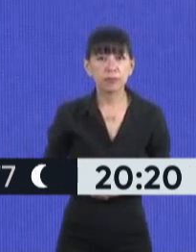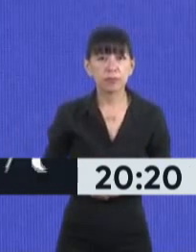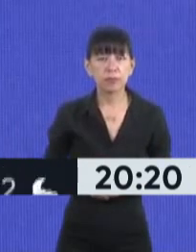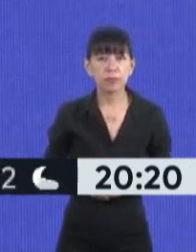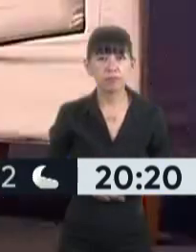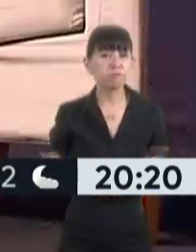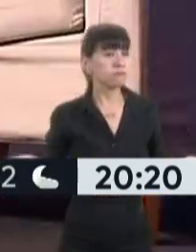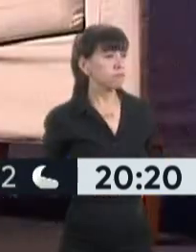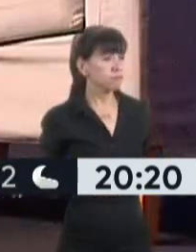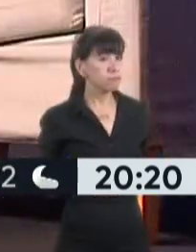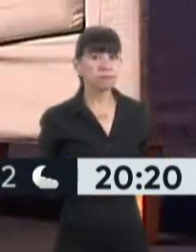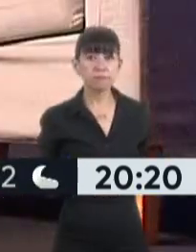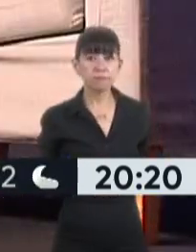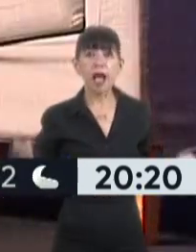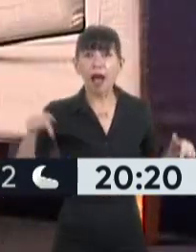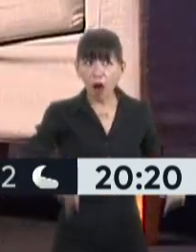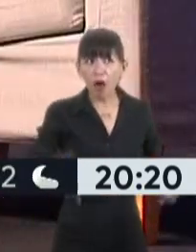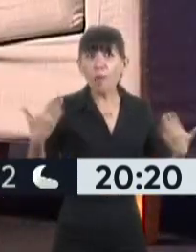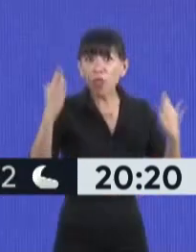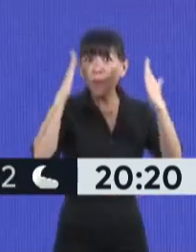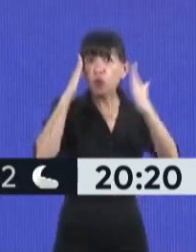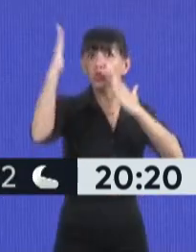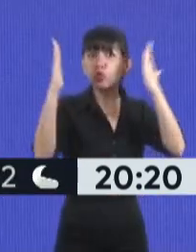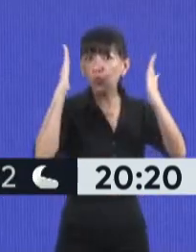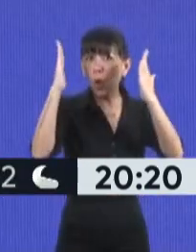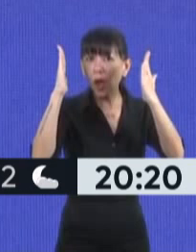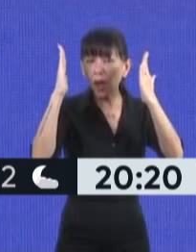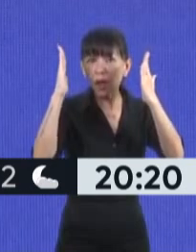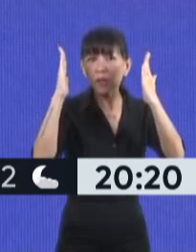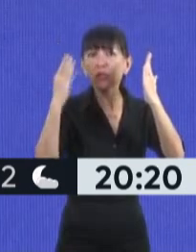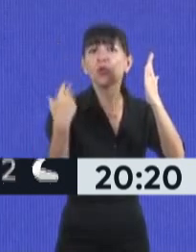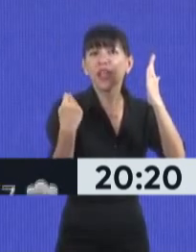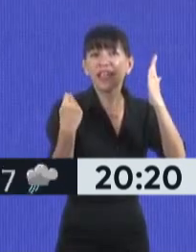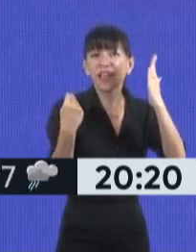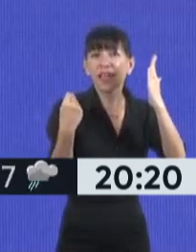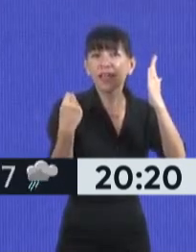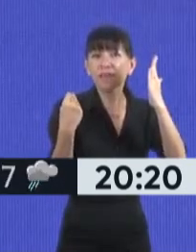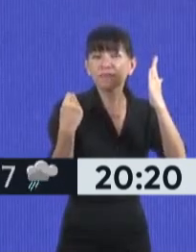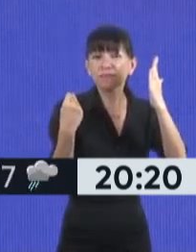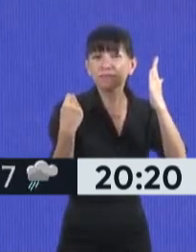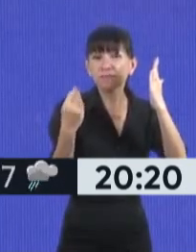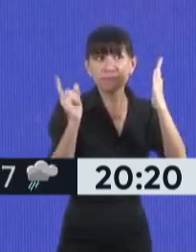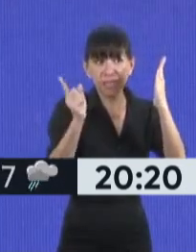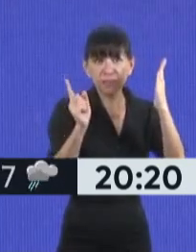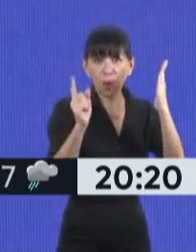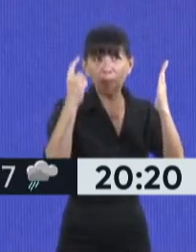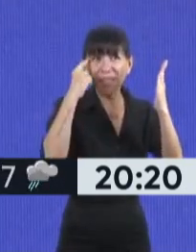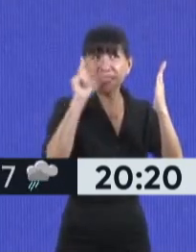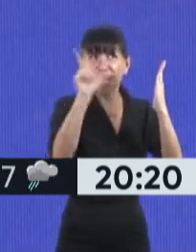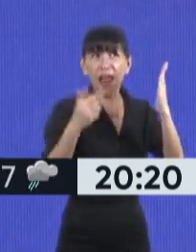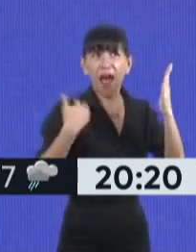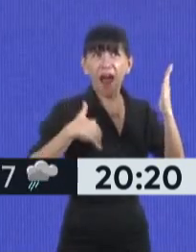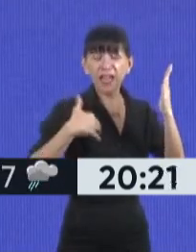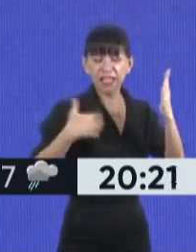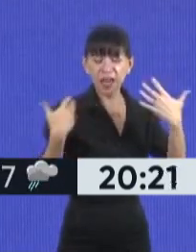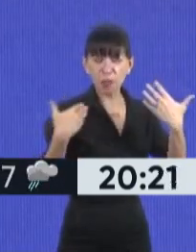¿por qué no podemos tener ahora la utopía de construir ese país pujante del que les hablo? De hacer